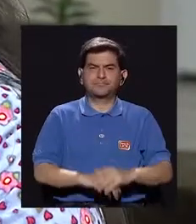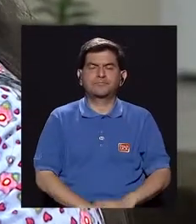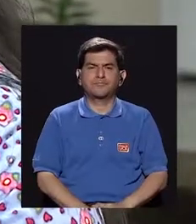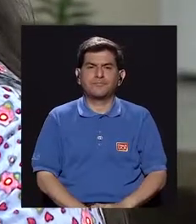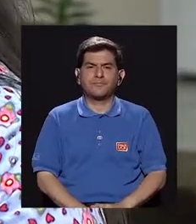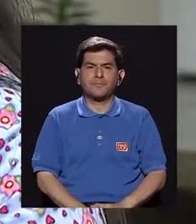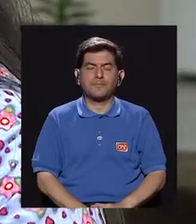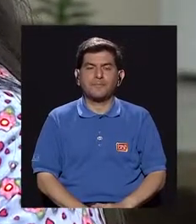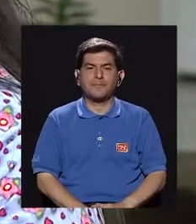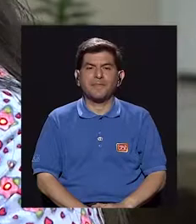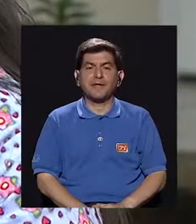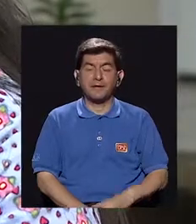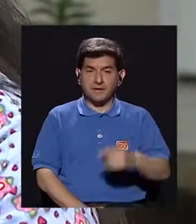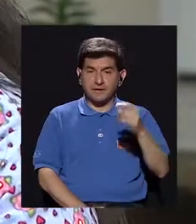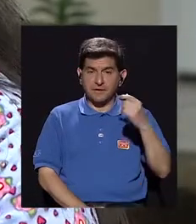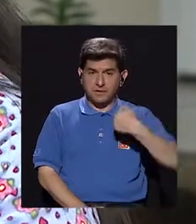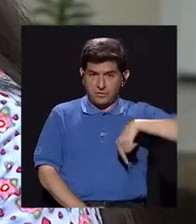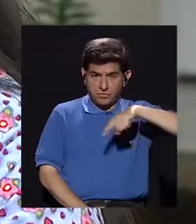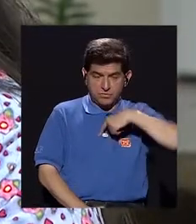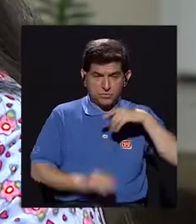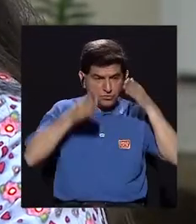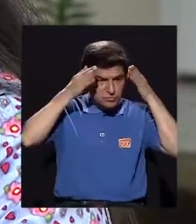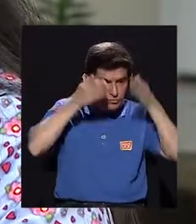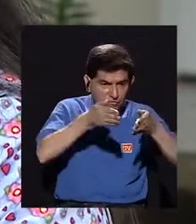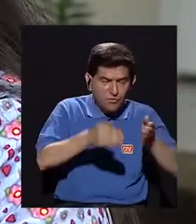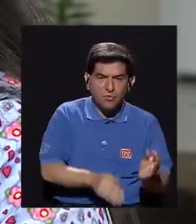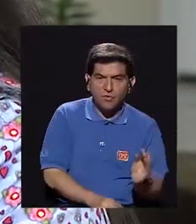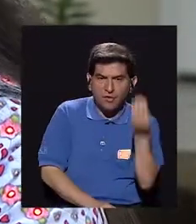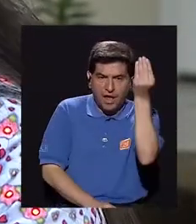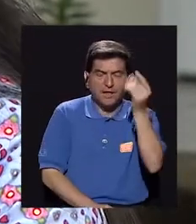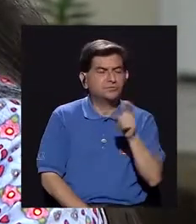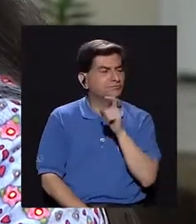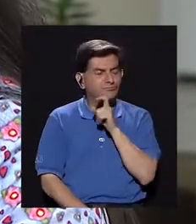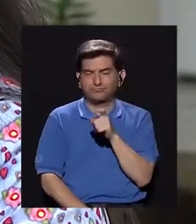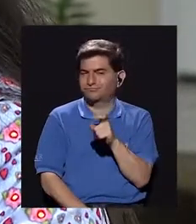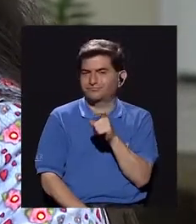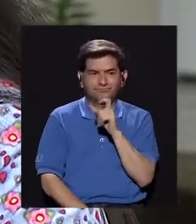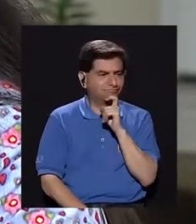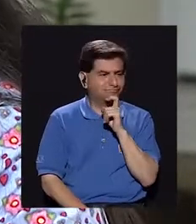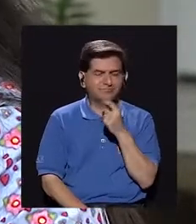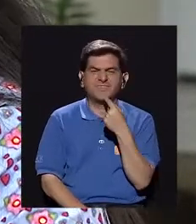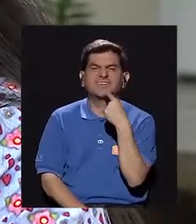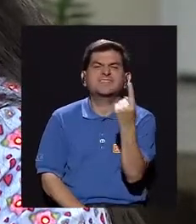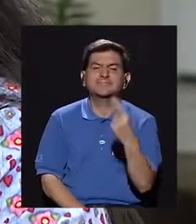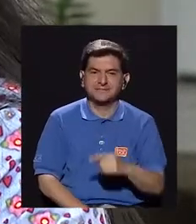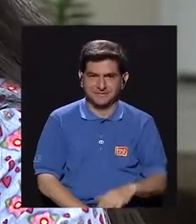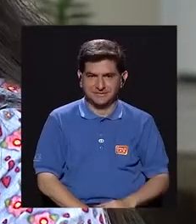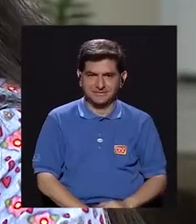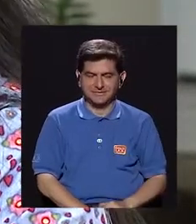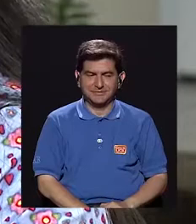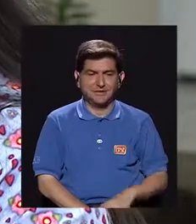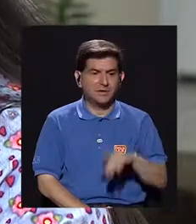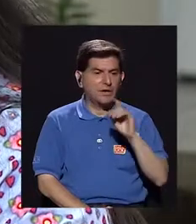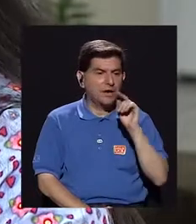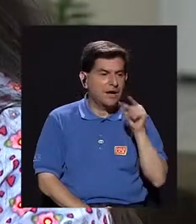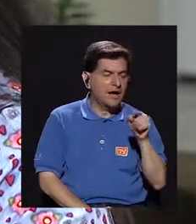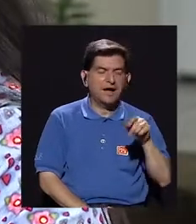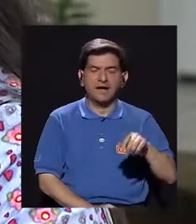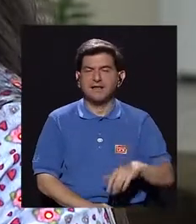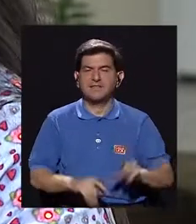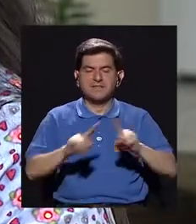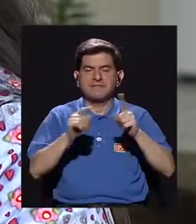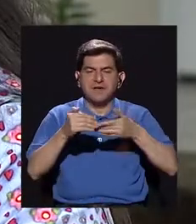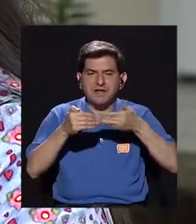Realmente, si nos ubicamos en la parte de adolescentes, es muy difícil poder decir que un A, B